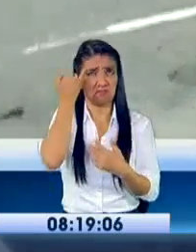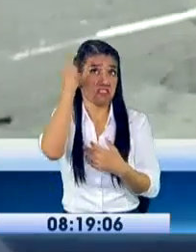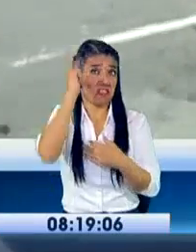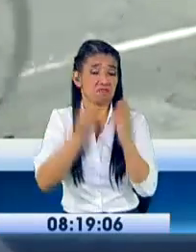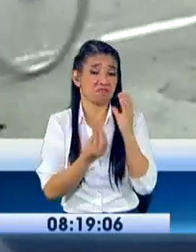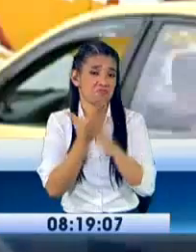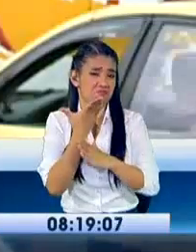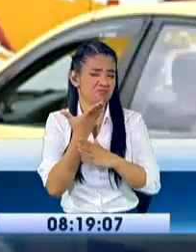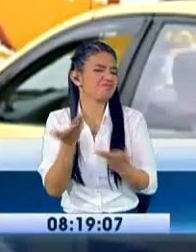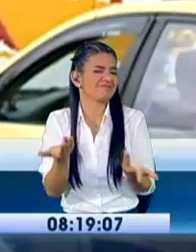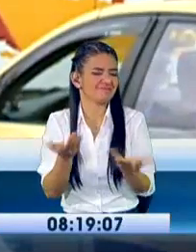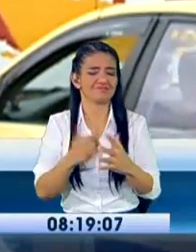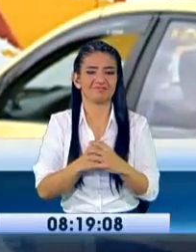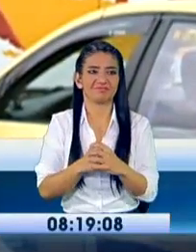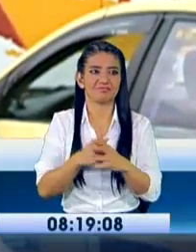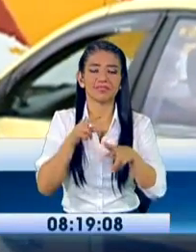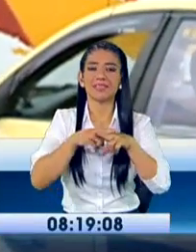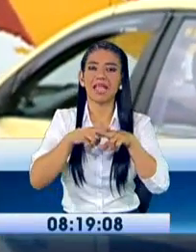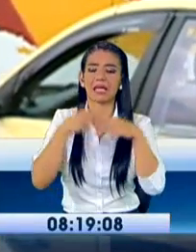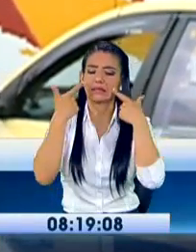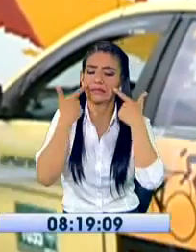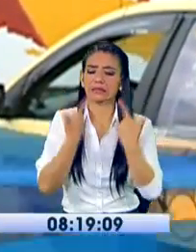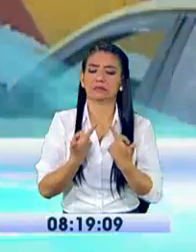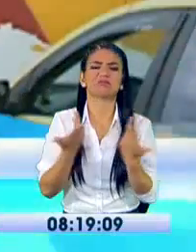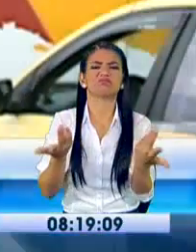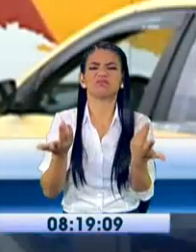entrar a la página web de Taxi Escolta,